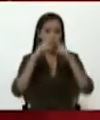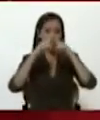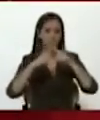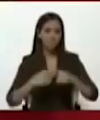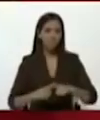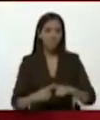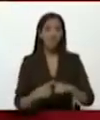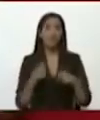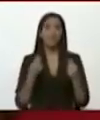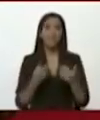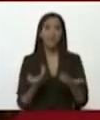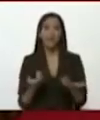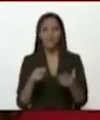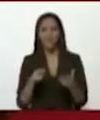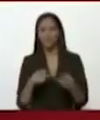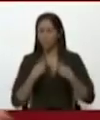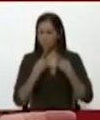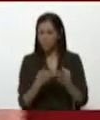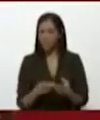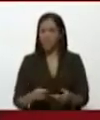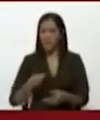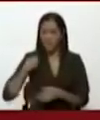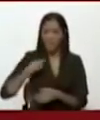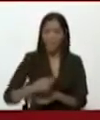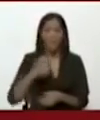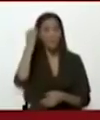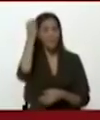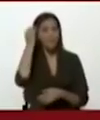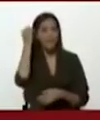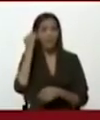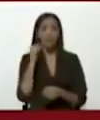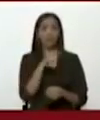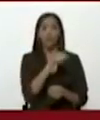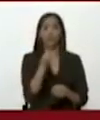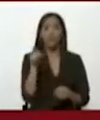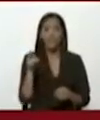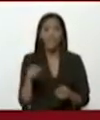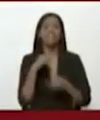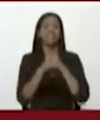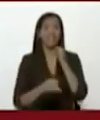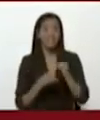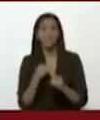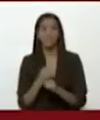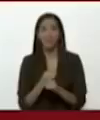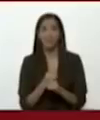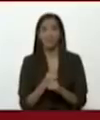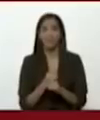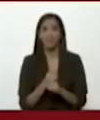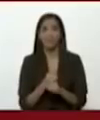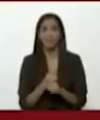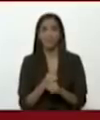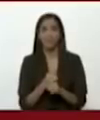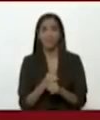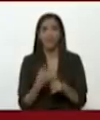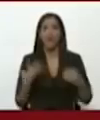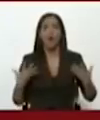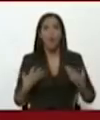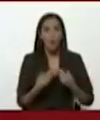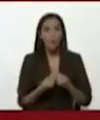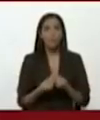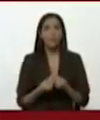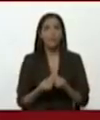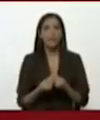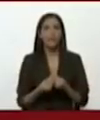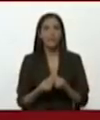ellos humanitariamente han aportado, pensando que lo que ustedes internacionalmente, conjuntamente con el